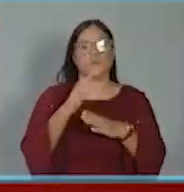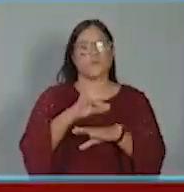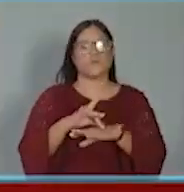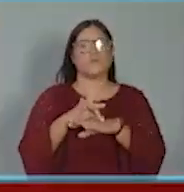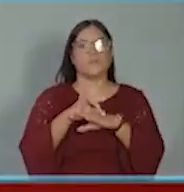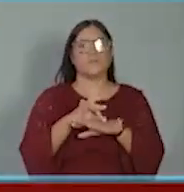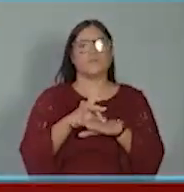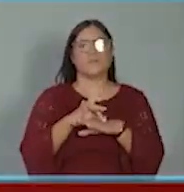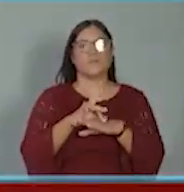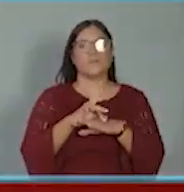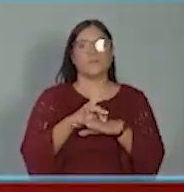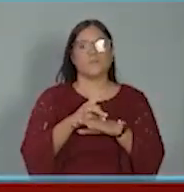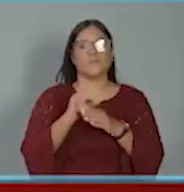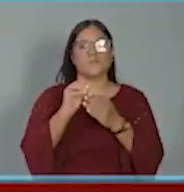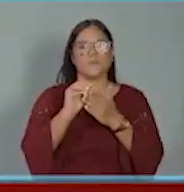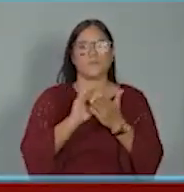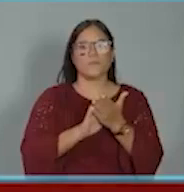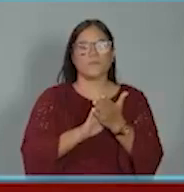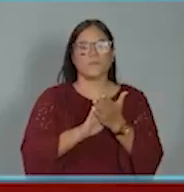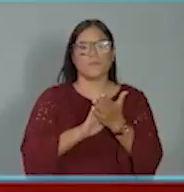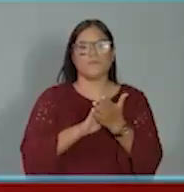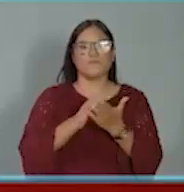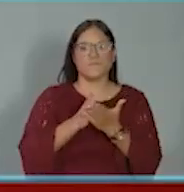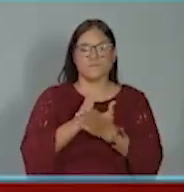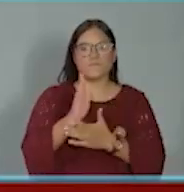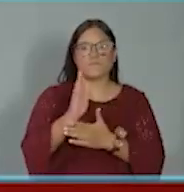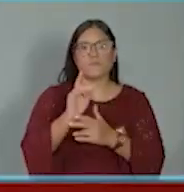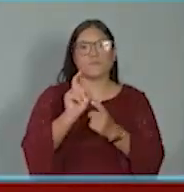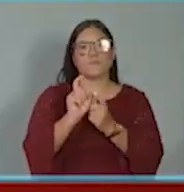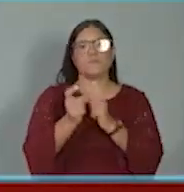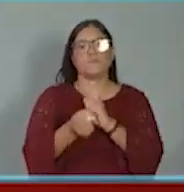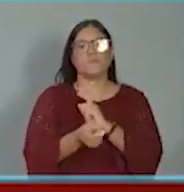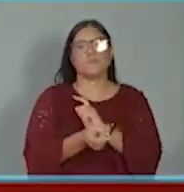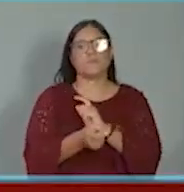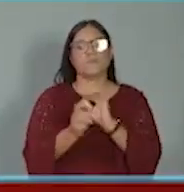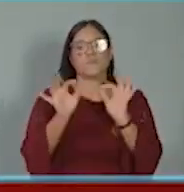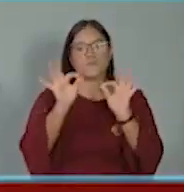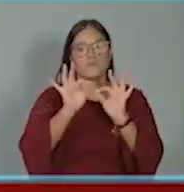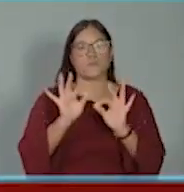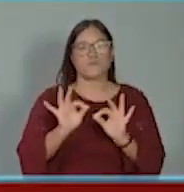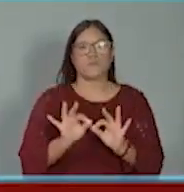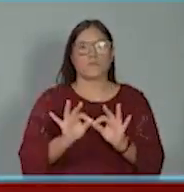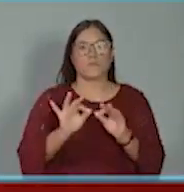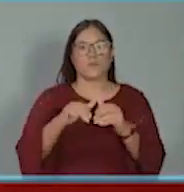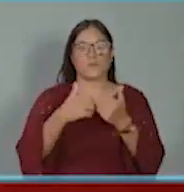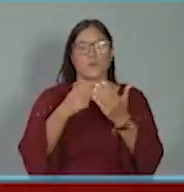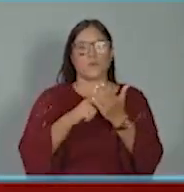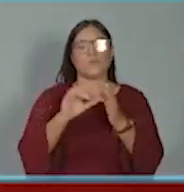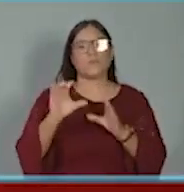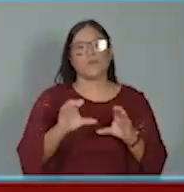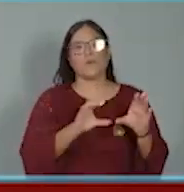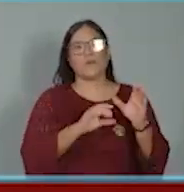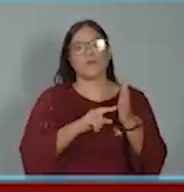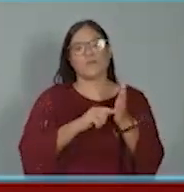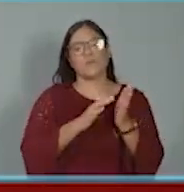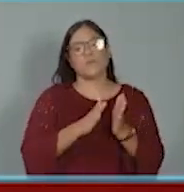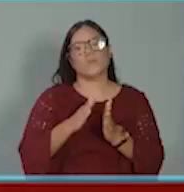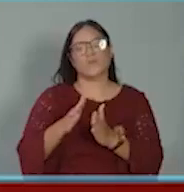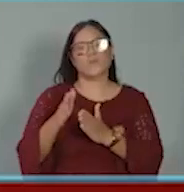nacional lo que lo que suponía es un reto también cambiando un poco la forma en Cómo se hacen estos